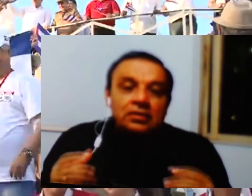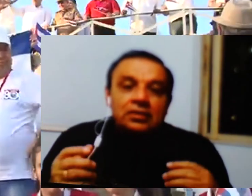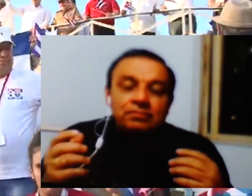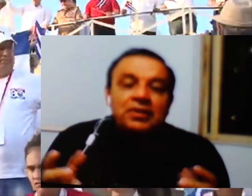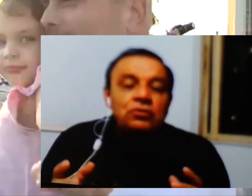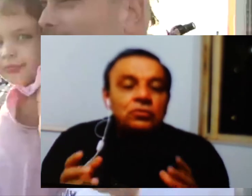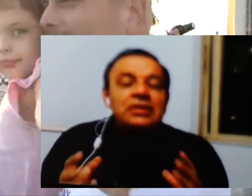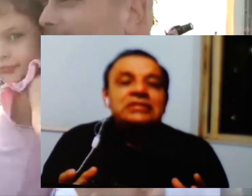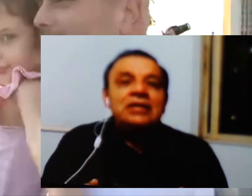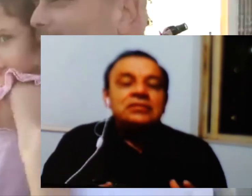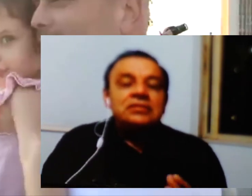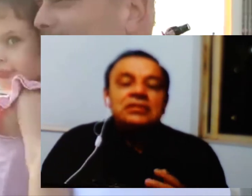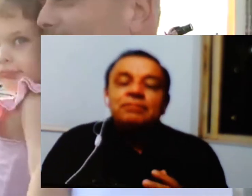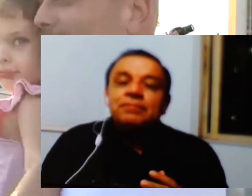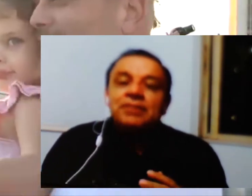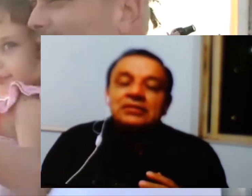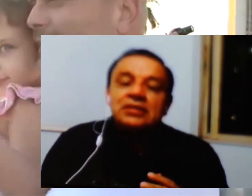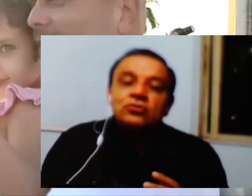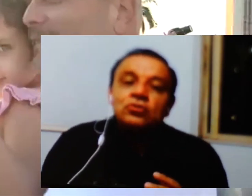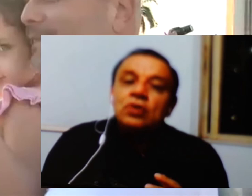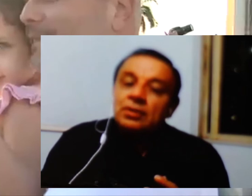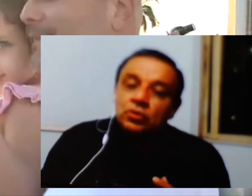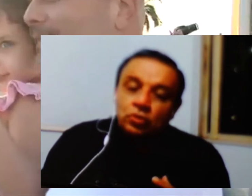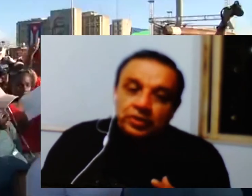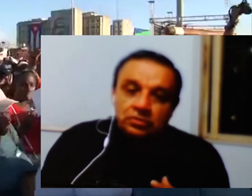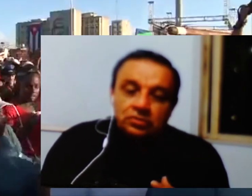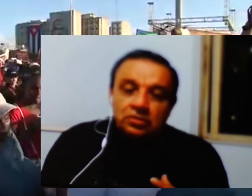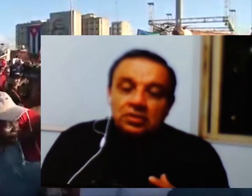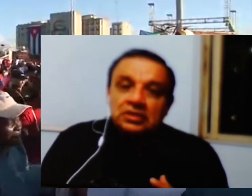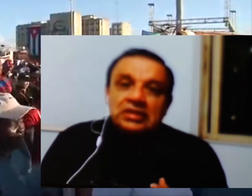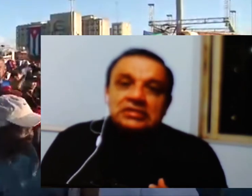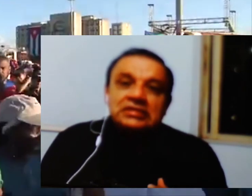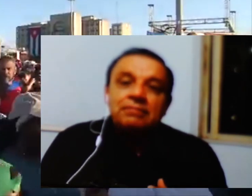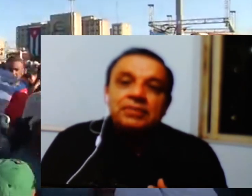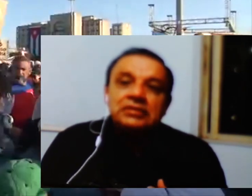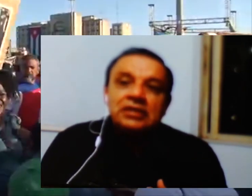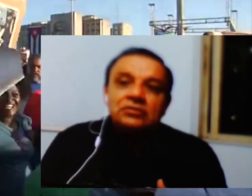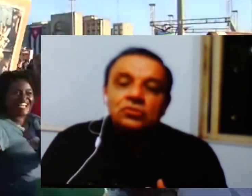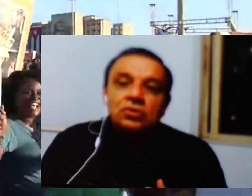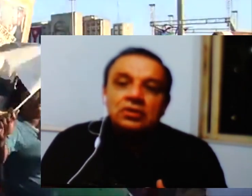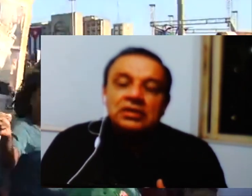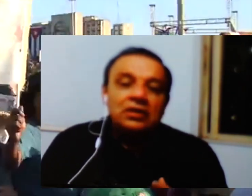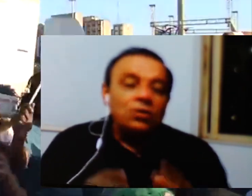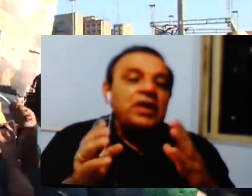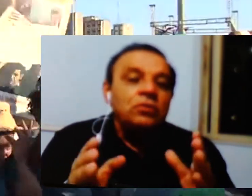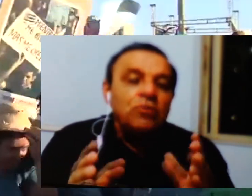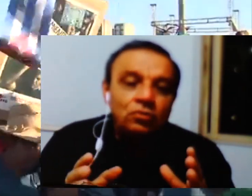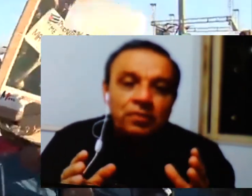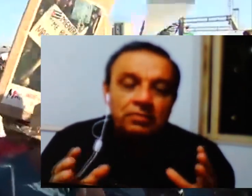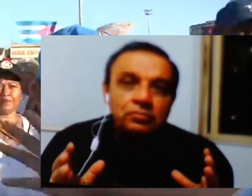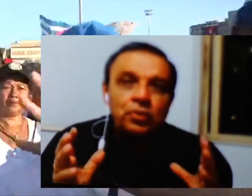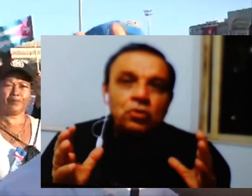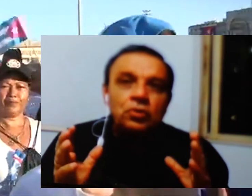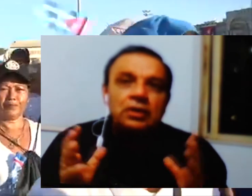resuelva, pero no están ni planteándose un cambio de gobierno, ni se están planteando que el gobierno